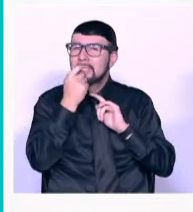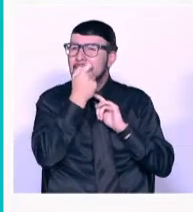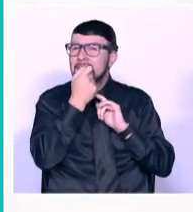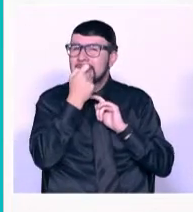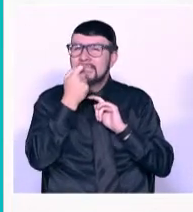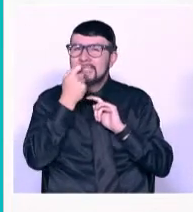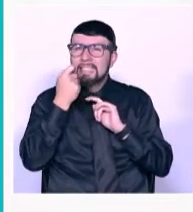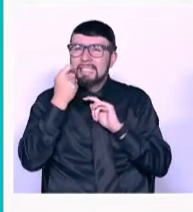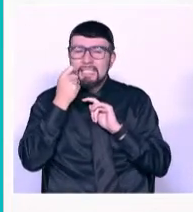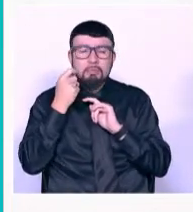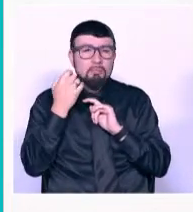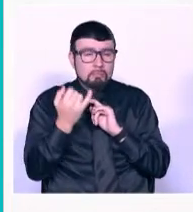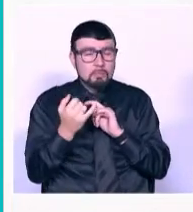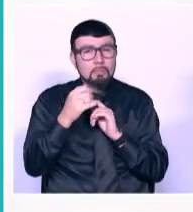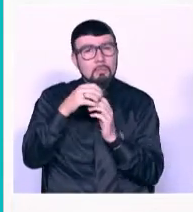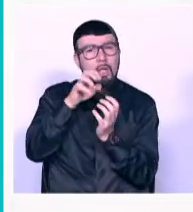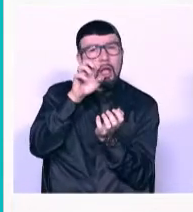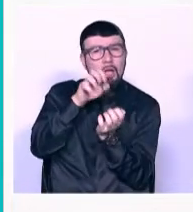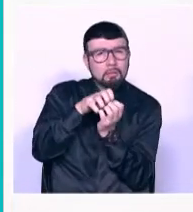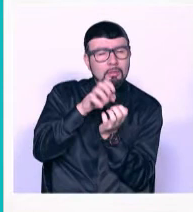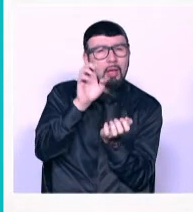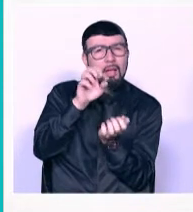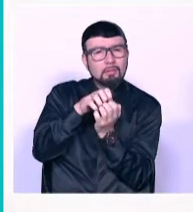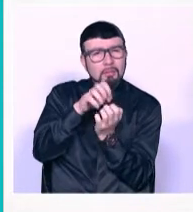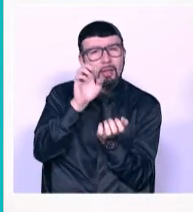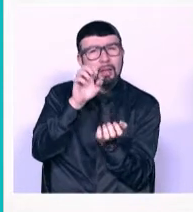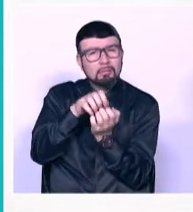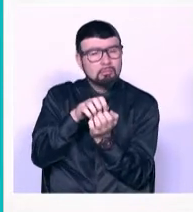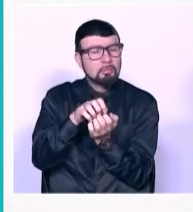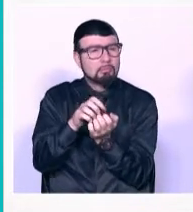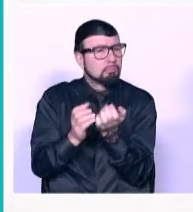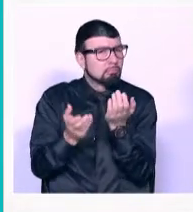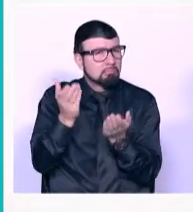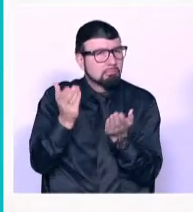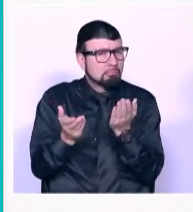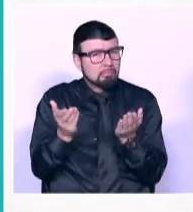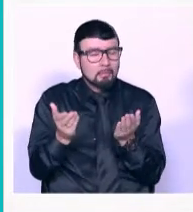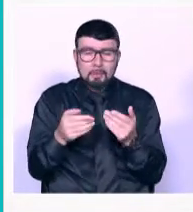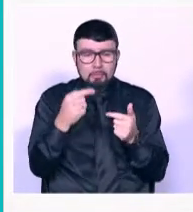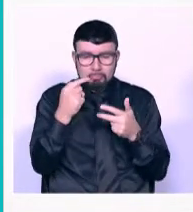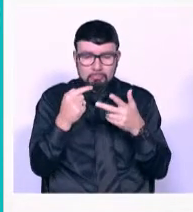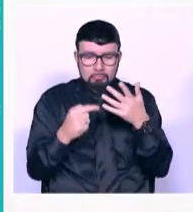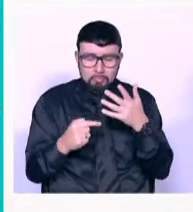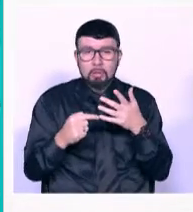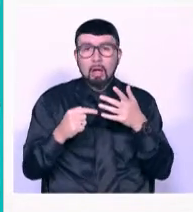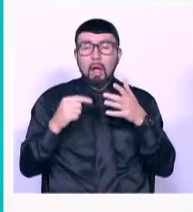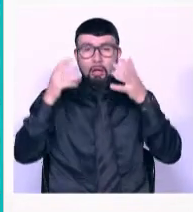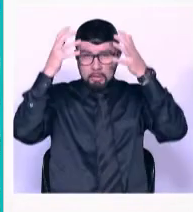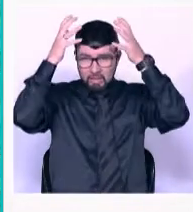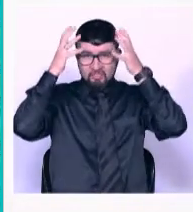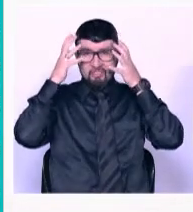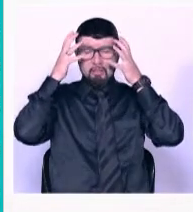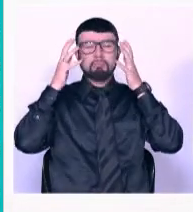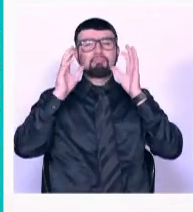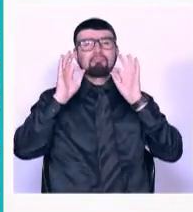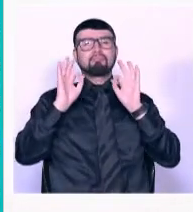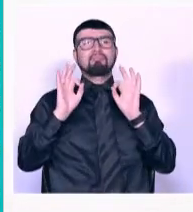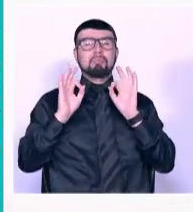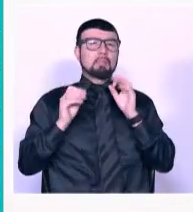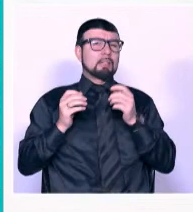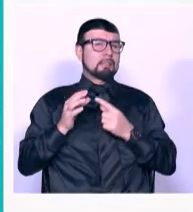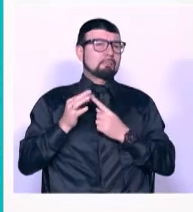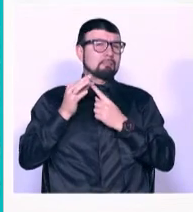dientes ocluyen o cierran en una forma y todo esto hace que la cabeza se ponga en una posición. Si